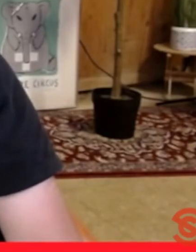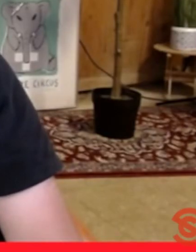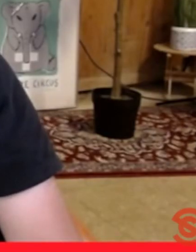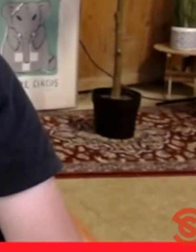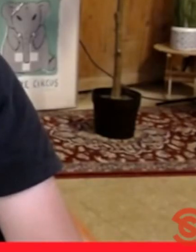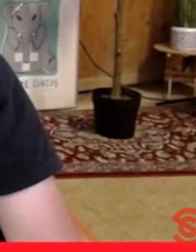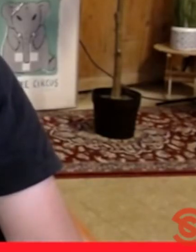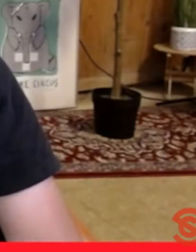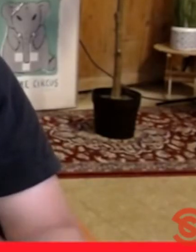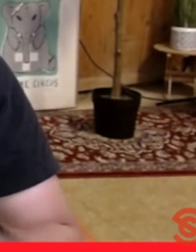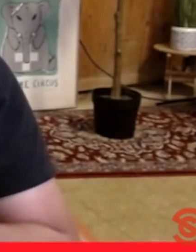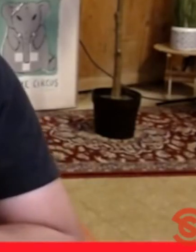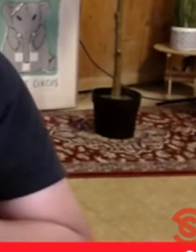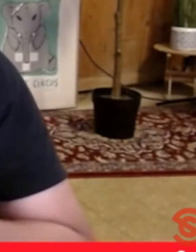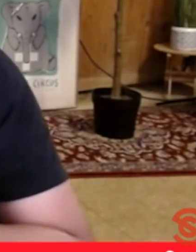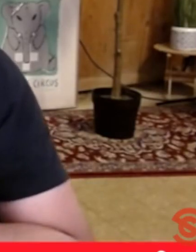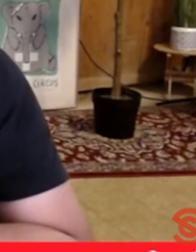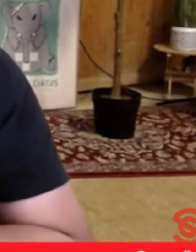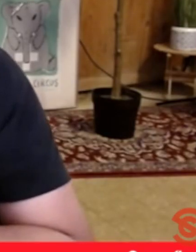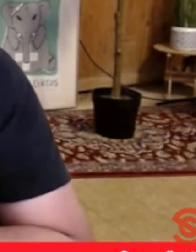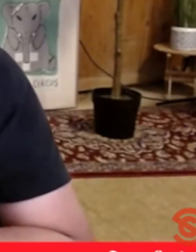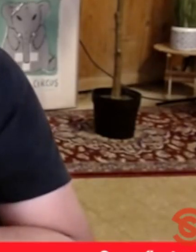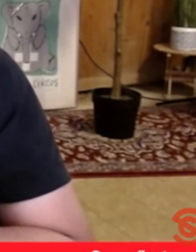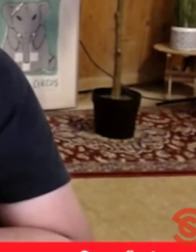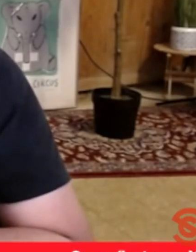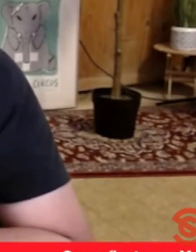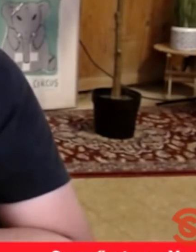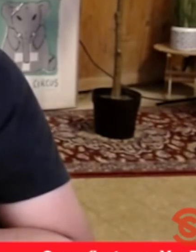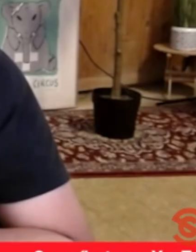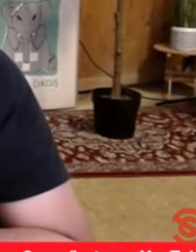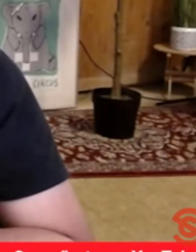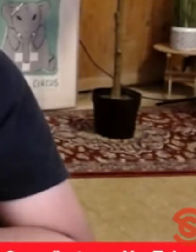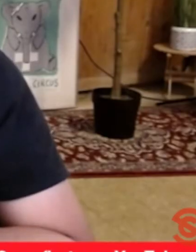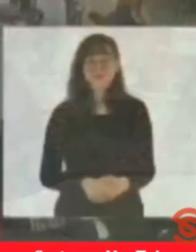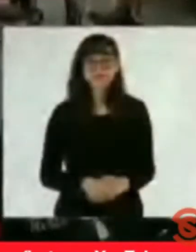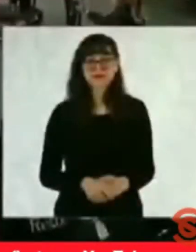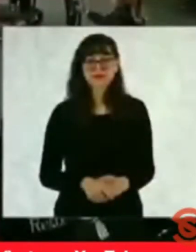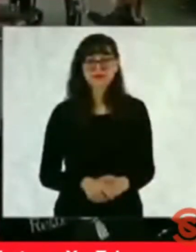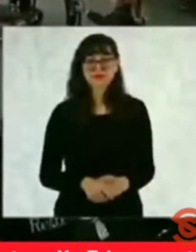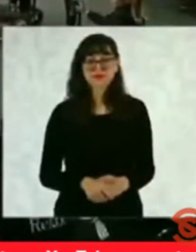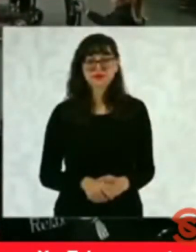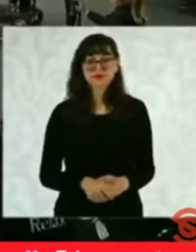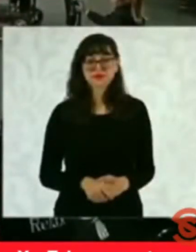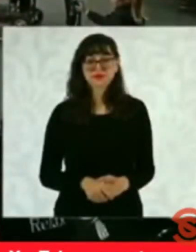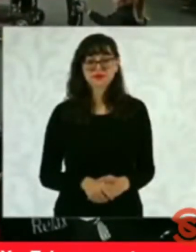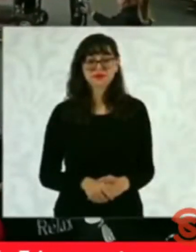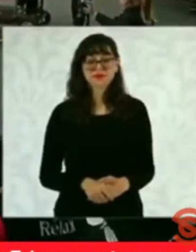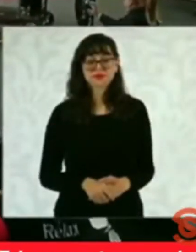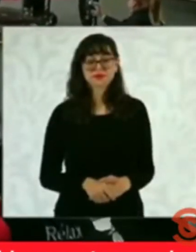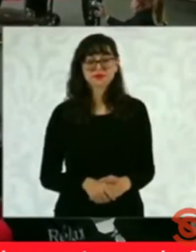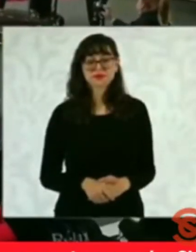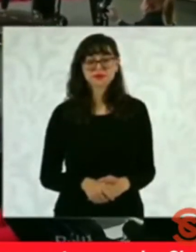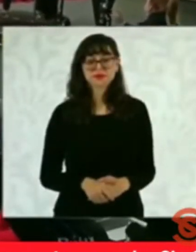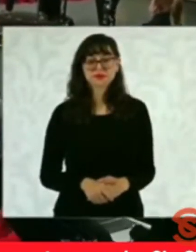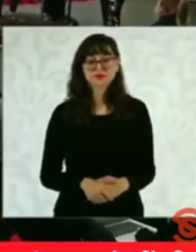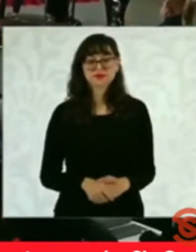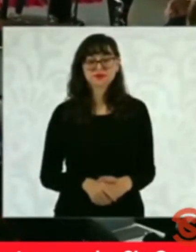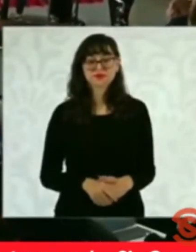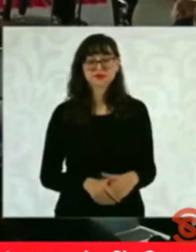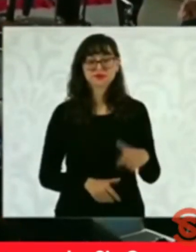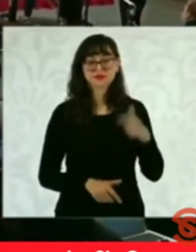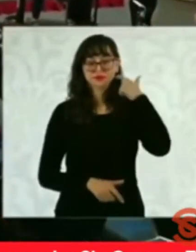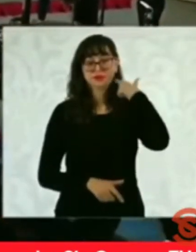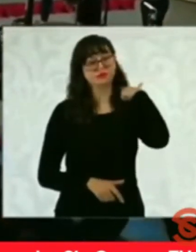Ándele, ese mero, amigo, ese, adelante. A ver, ¿quieres muy